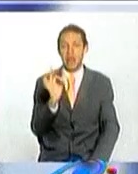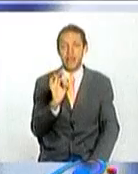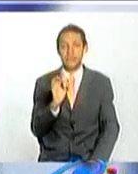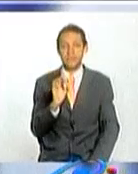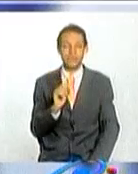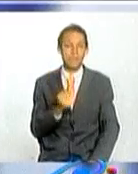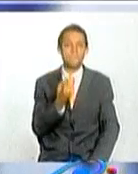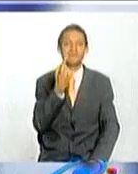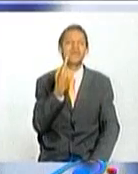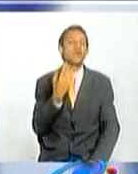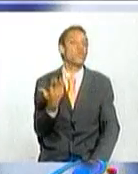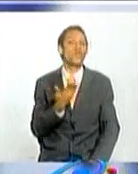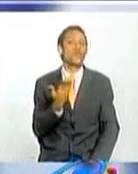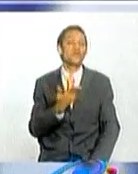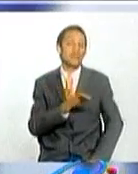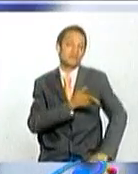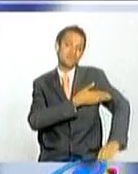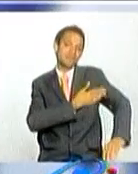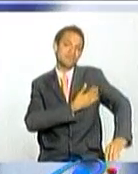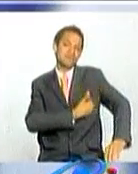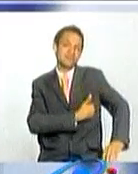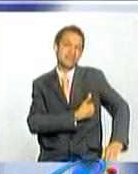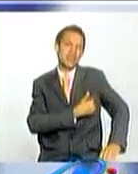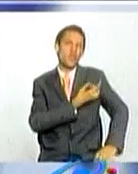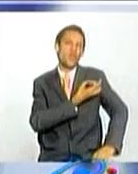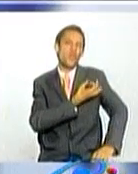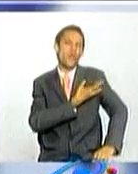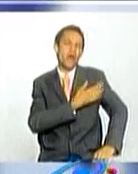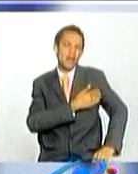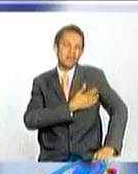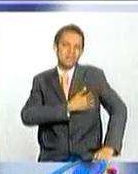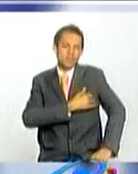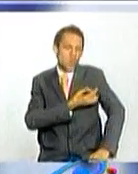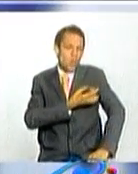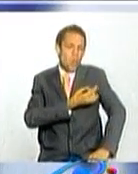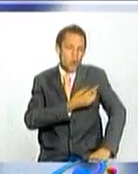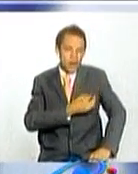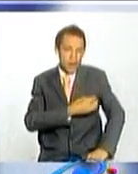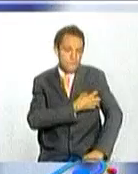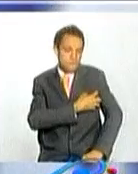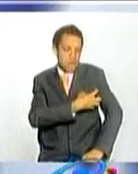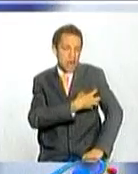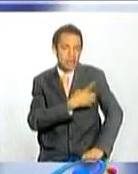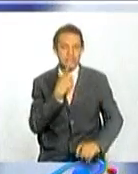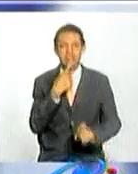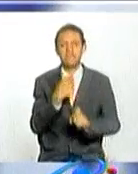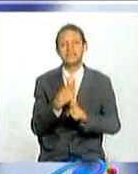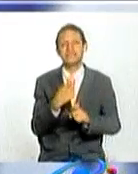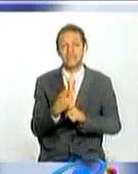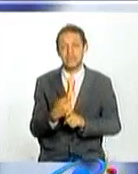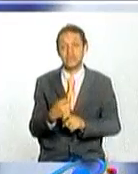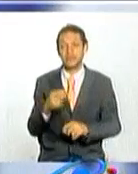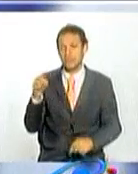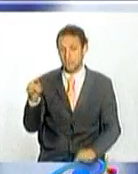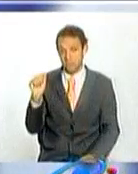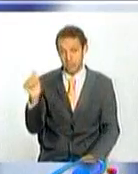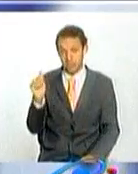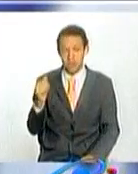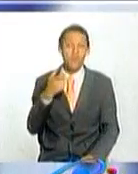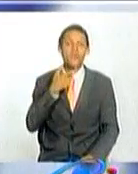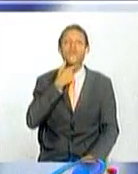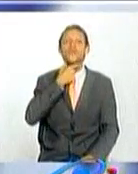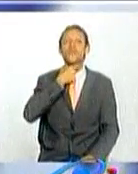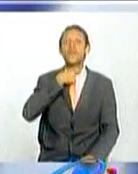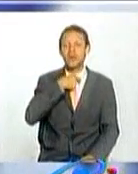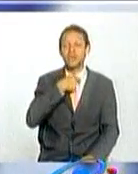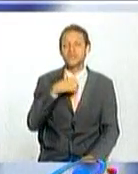primeras manifestaciones clínicas de la patología del seno eran ganglios. Así como el doctor Mauricio Rojas Barreto lo buscaba ahora en el cuello, lo